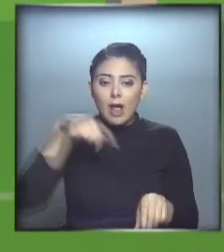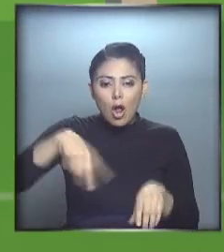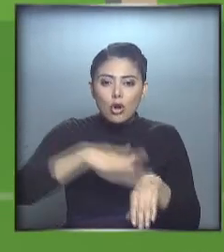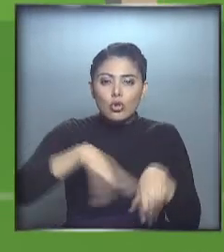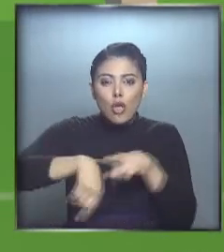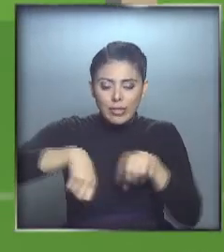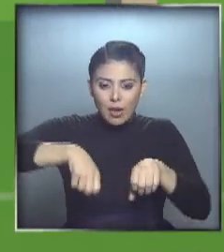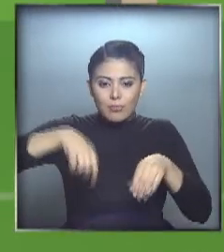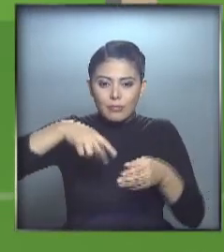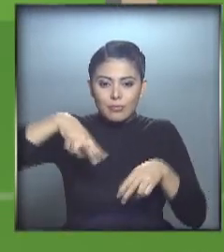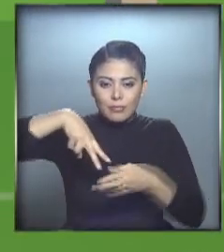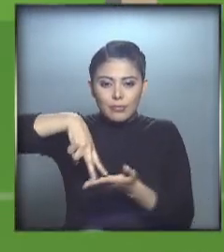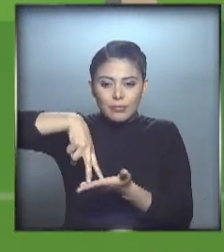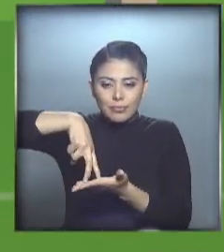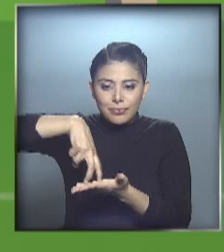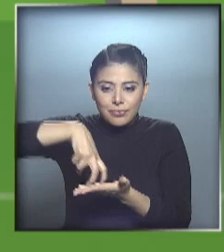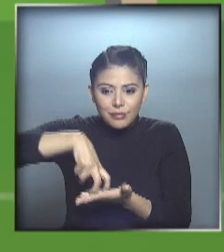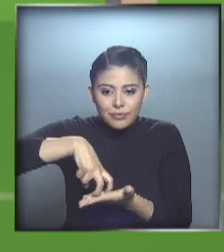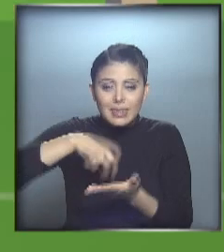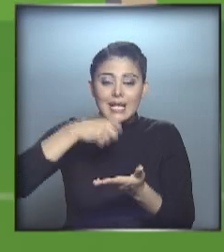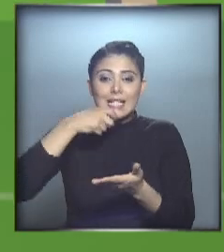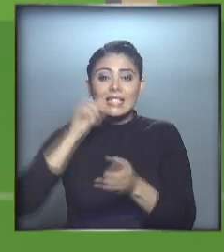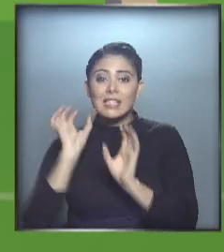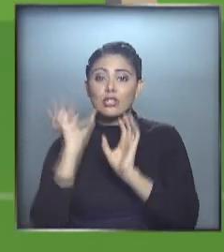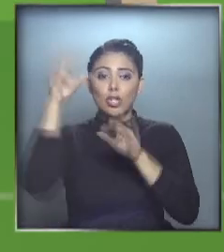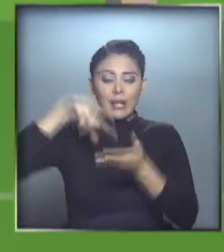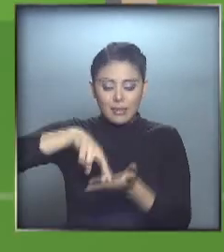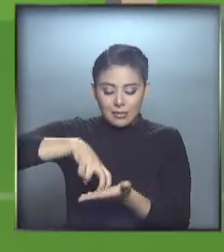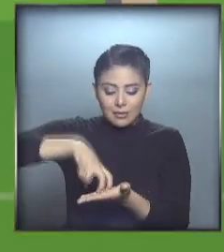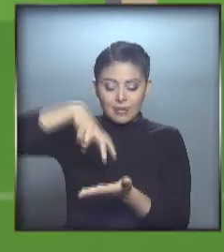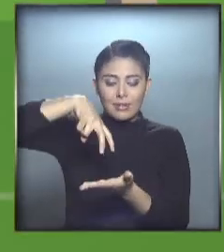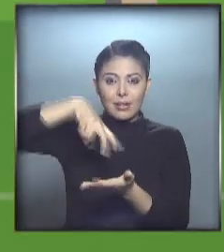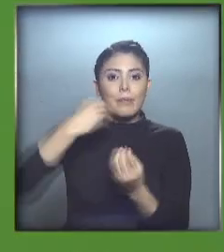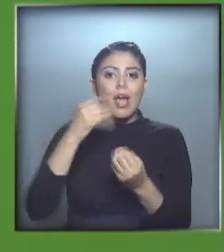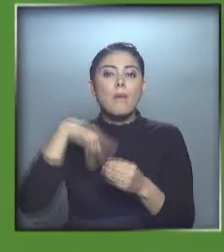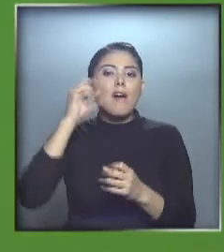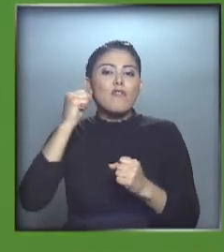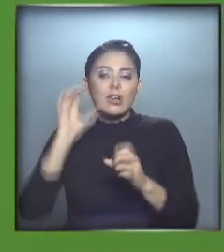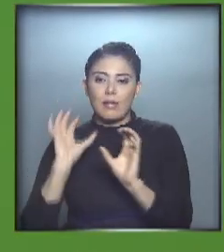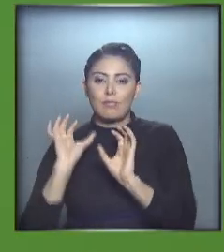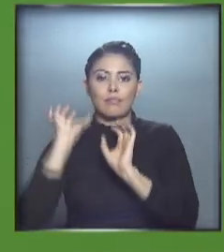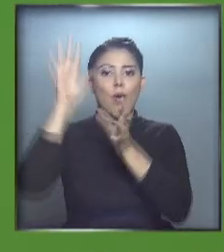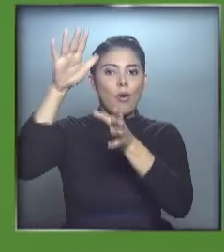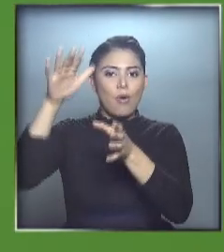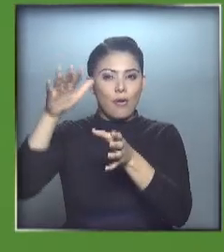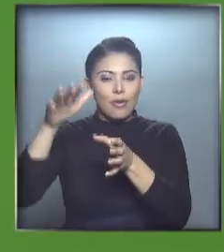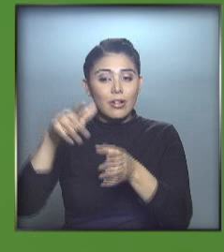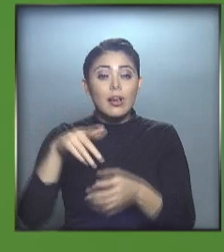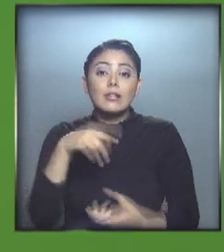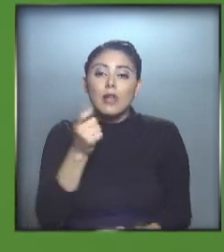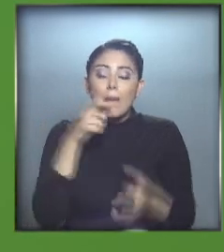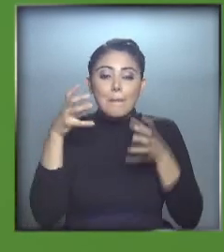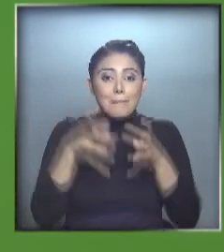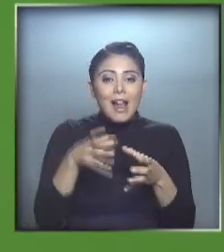rodillas y saltar un poquito en el momento en que soltamos la pelota para darle más impulso el truco es tratar de que la